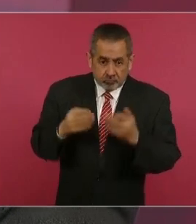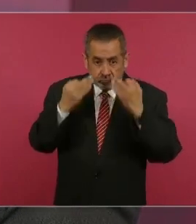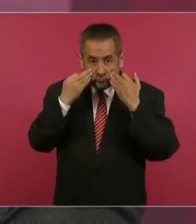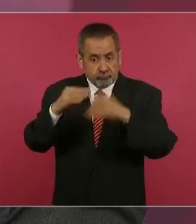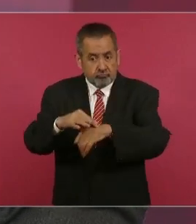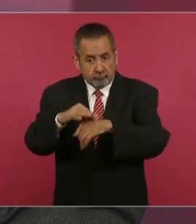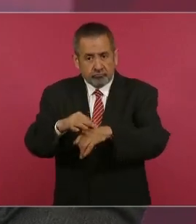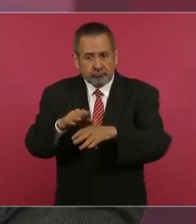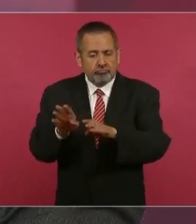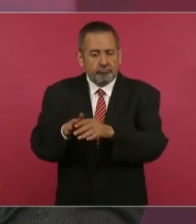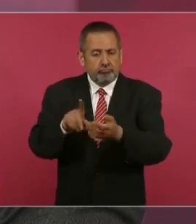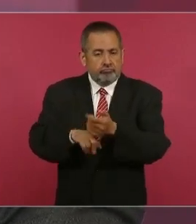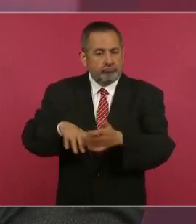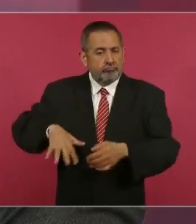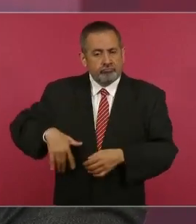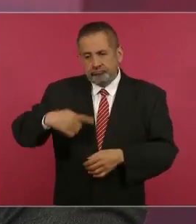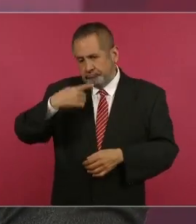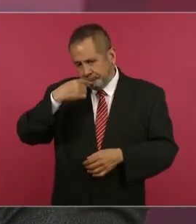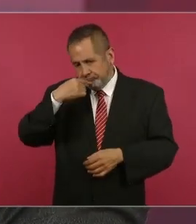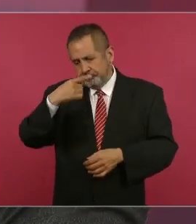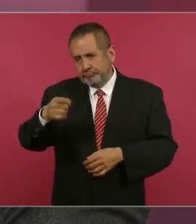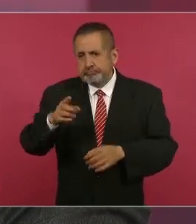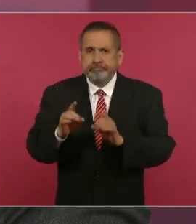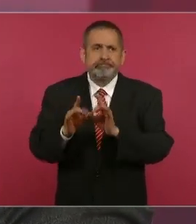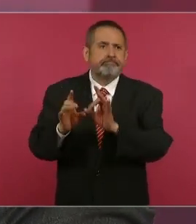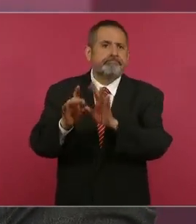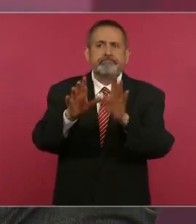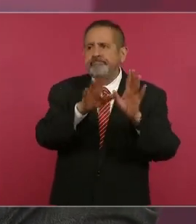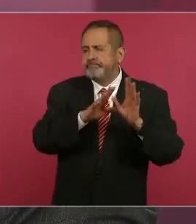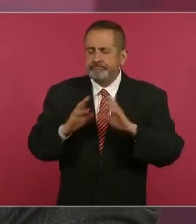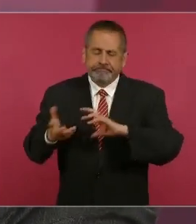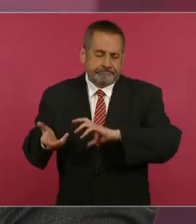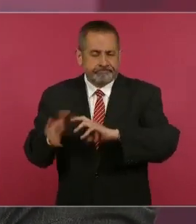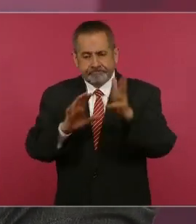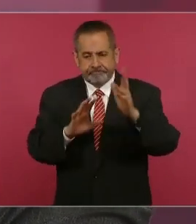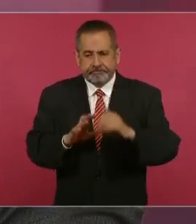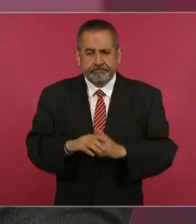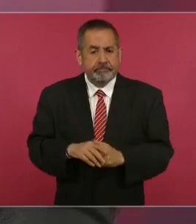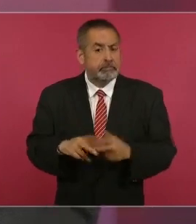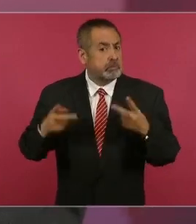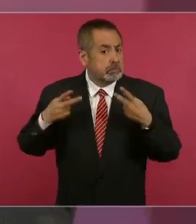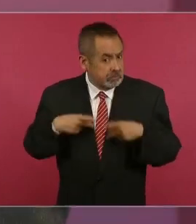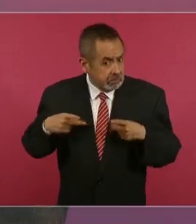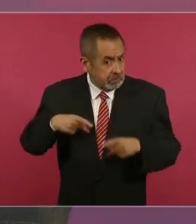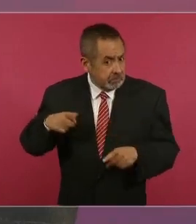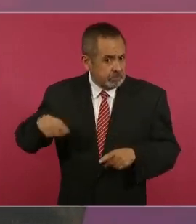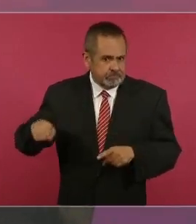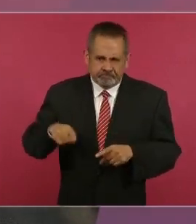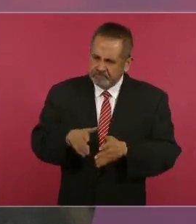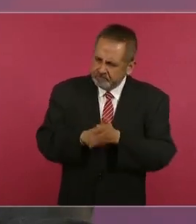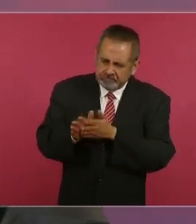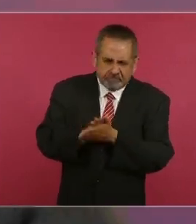constatando lo que había sucedido y cómo la gente